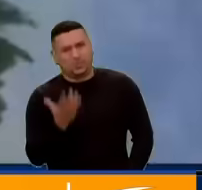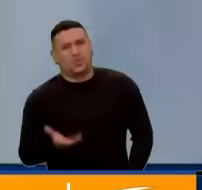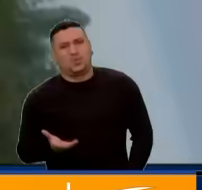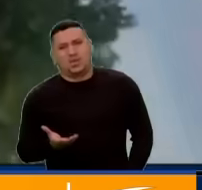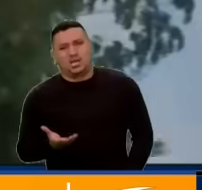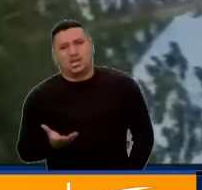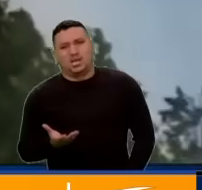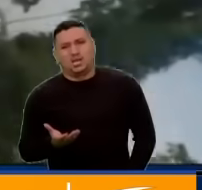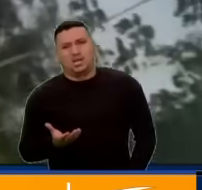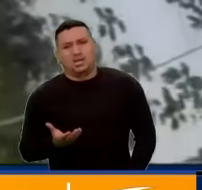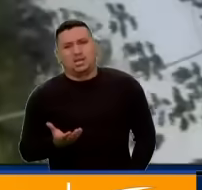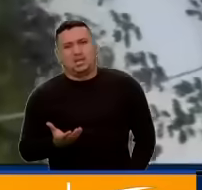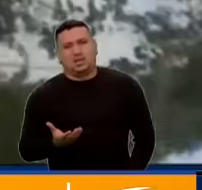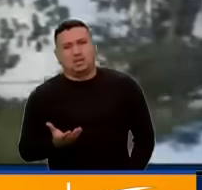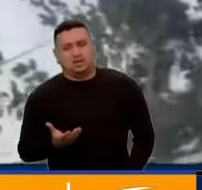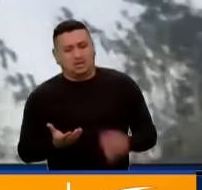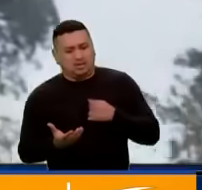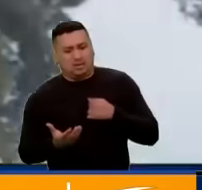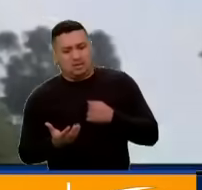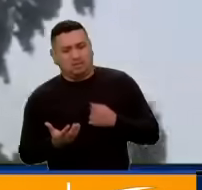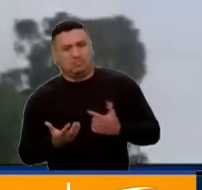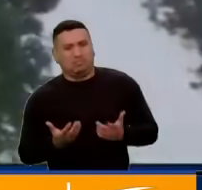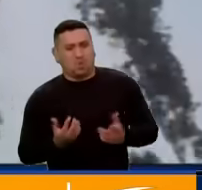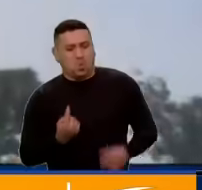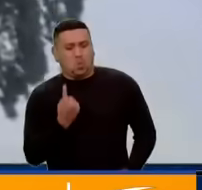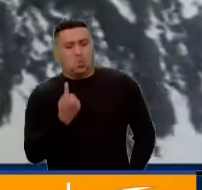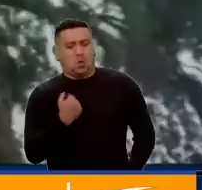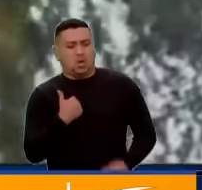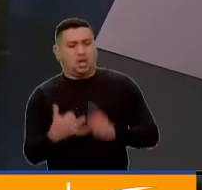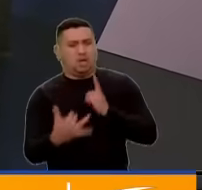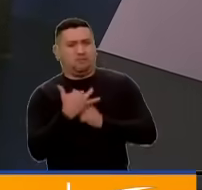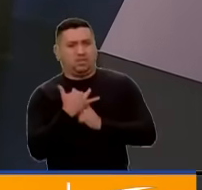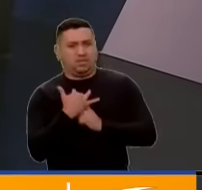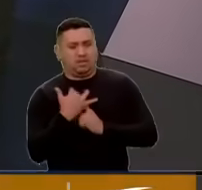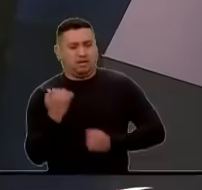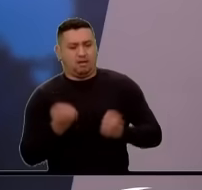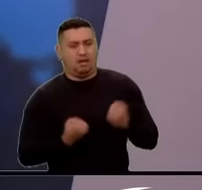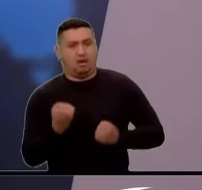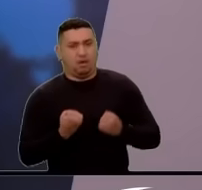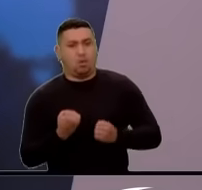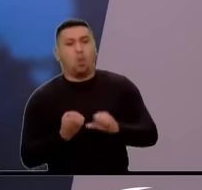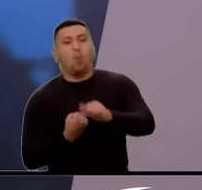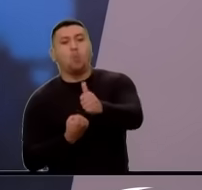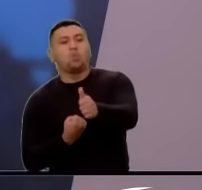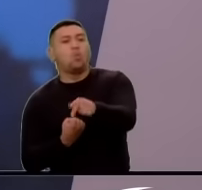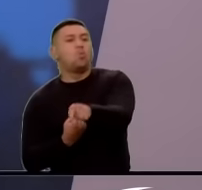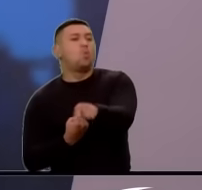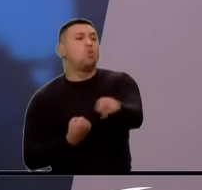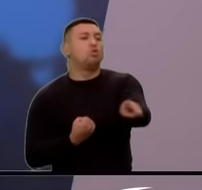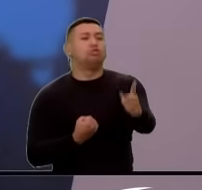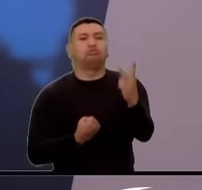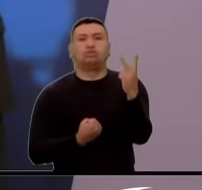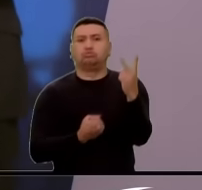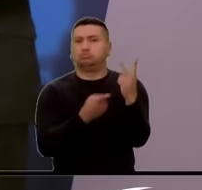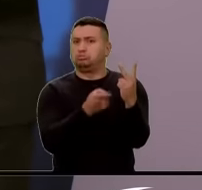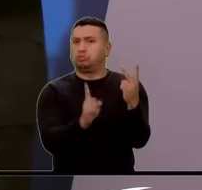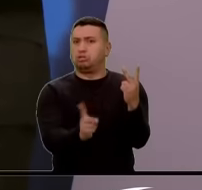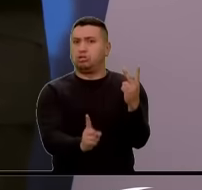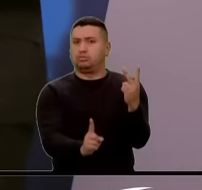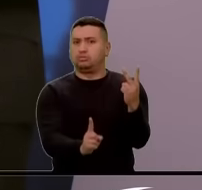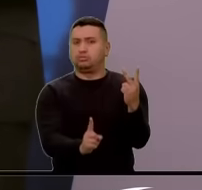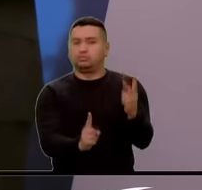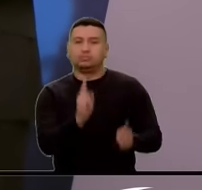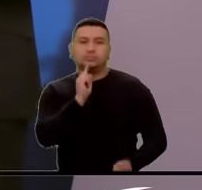con mi familia fue el único vehículo afectado ese día? Concejal Naranjo, la seguridad suya, la de la niña, la de su hermana, está en